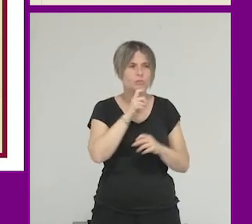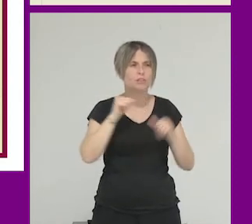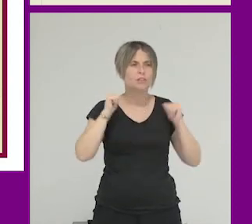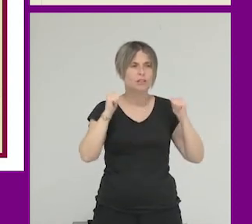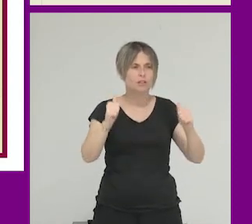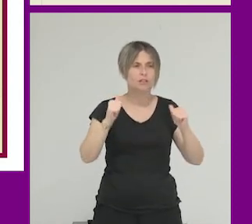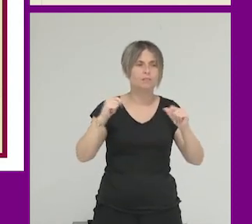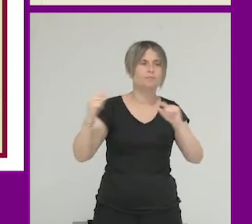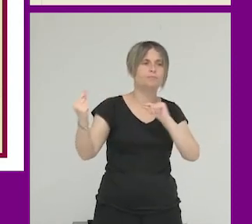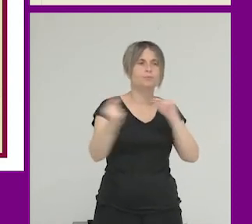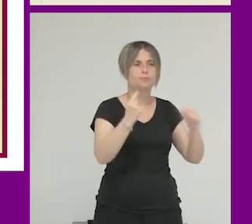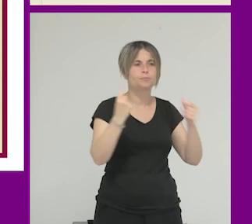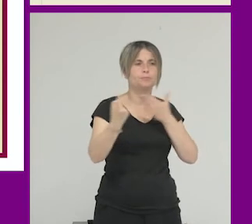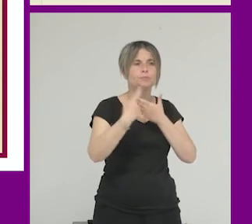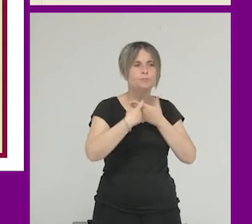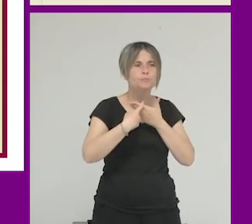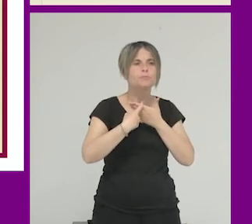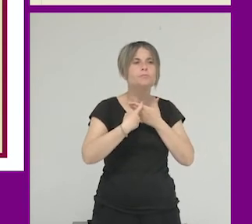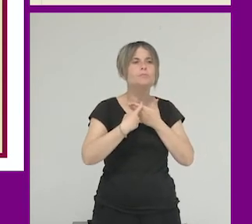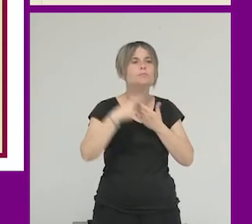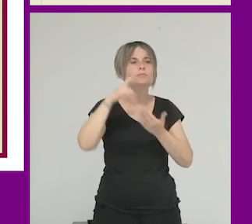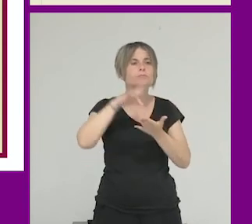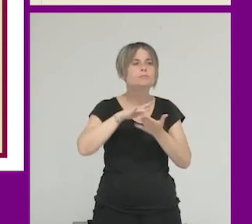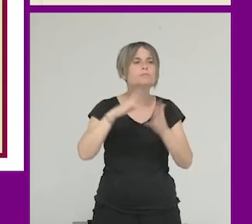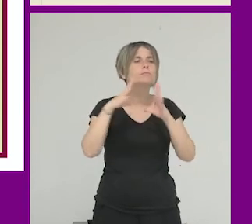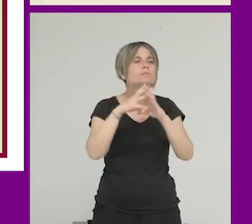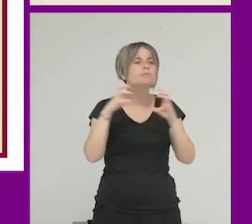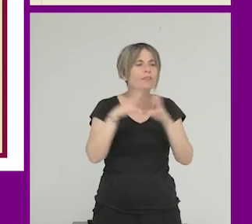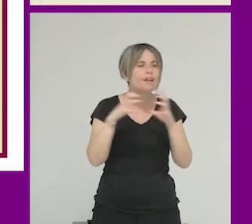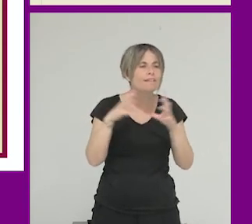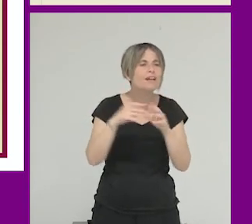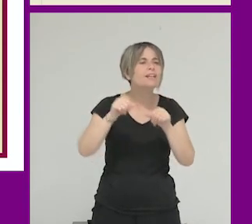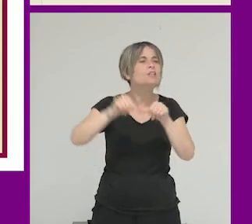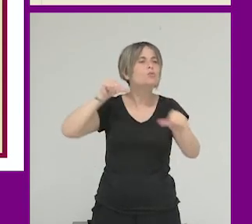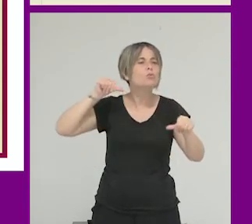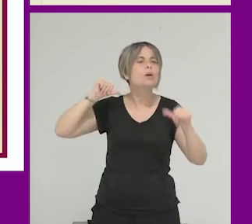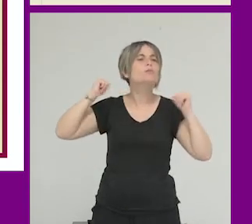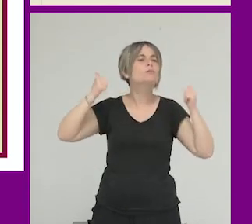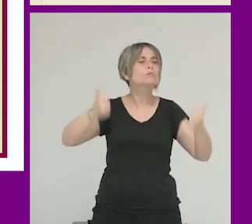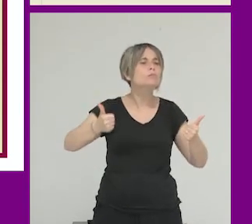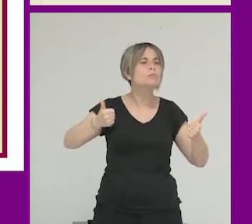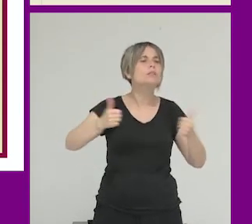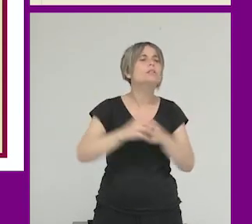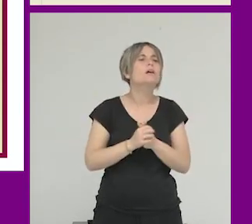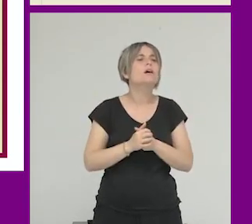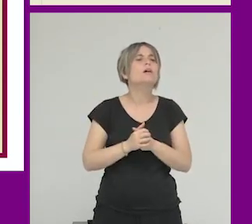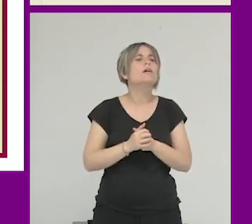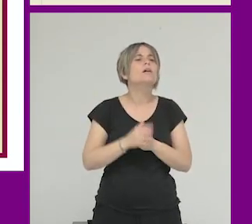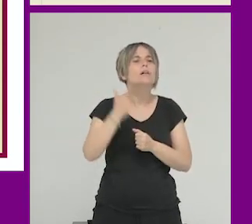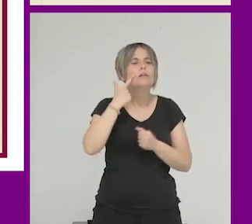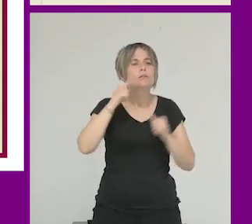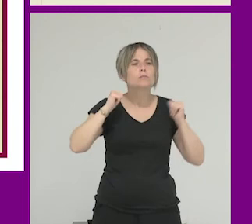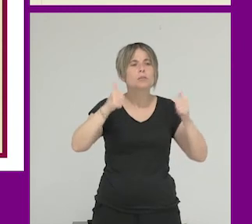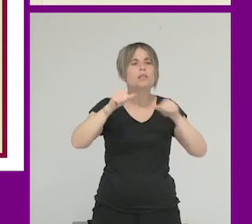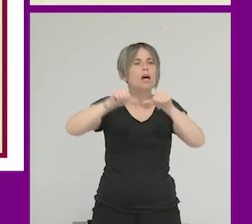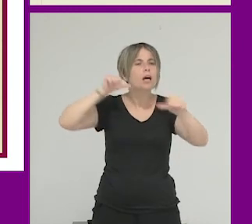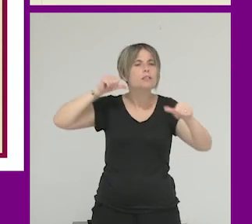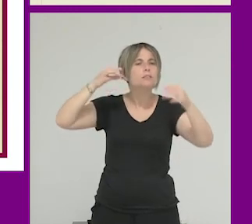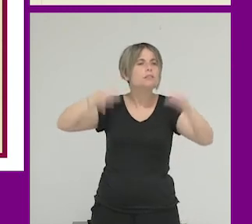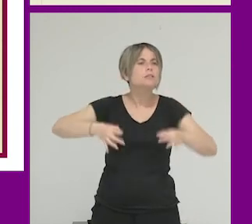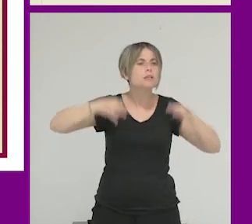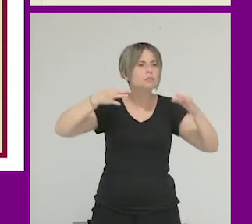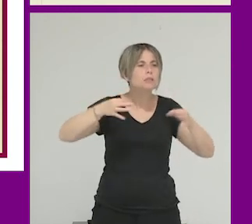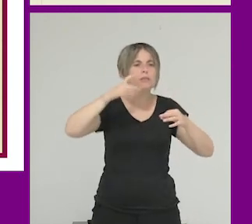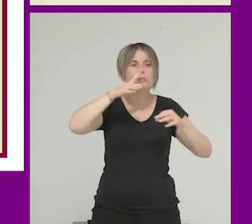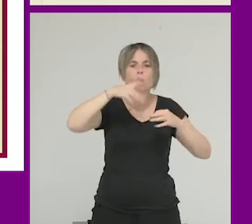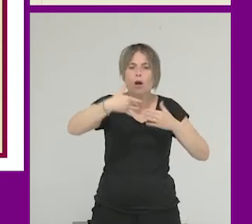parte hartzaileekin, da noiz agertu da desira hori eurengan, ez? Noiz agertu da, betidanik izan duzu, piztu da momentu baten, eta